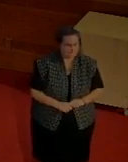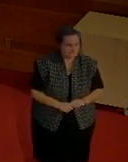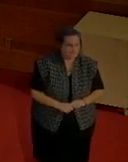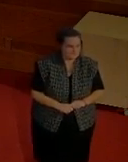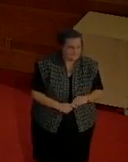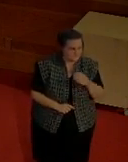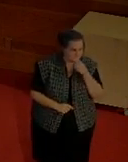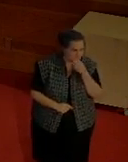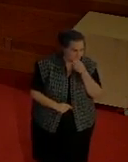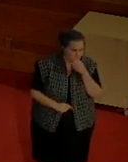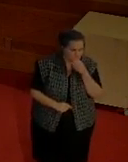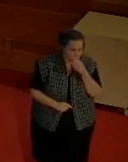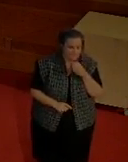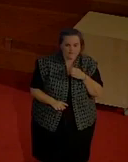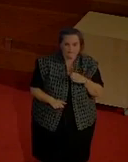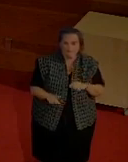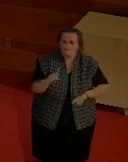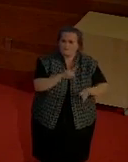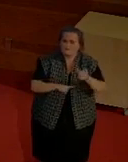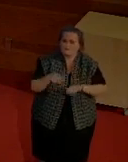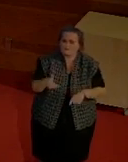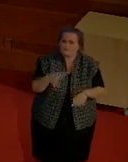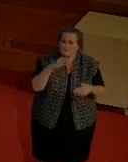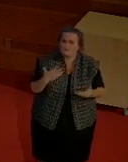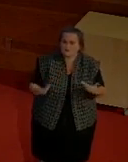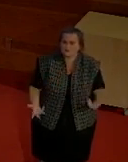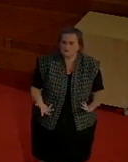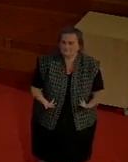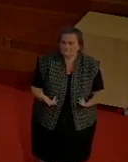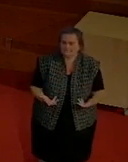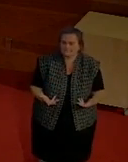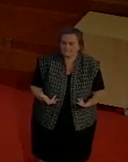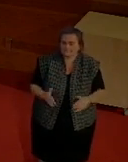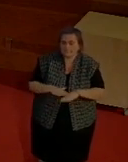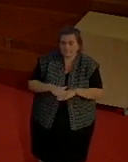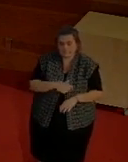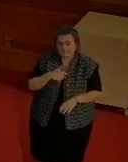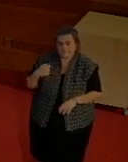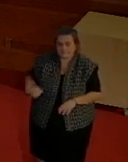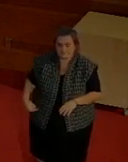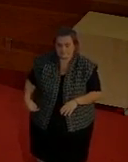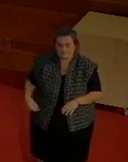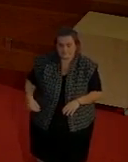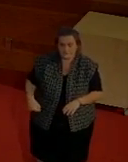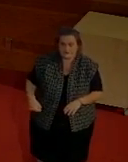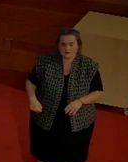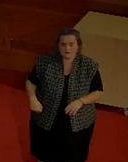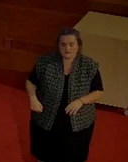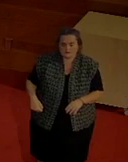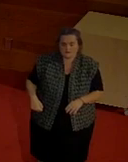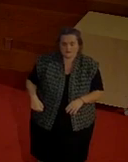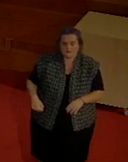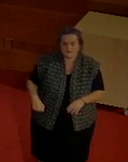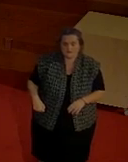terminando el problema fundamental hoy en día para china es que lo que le ha